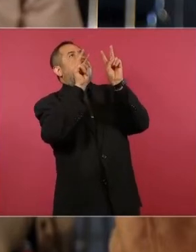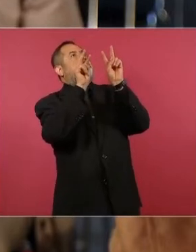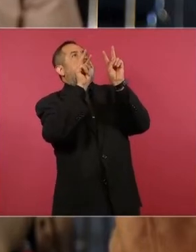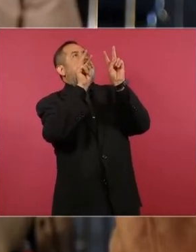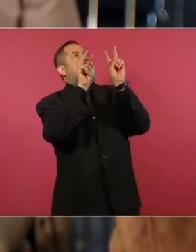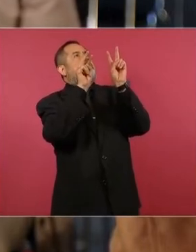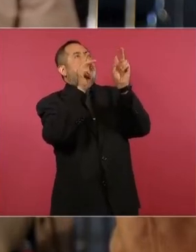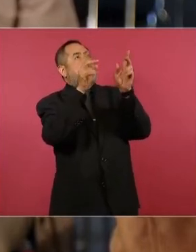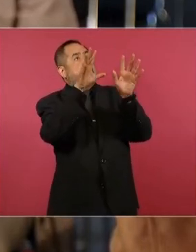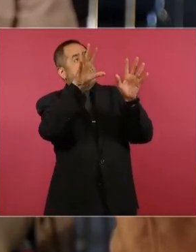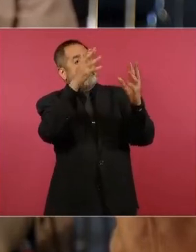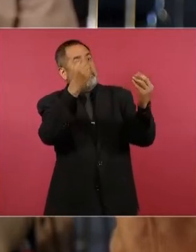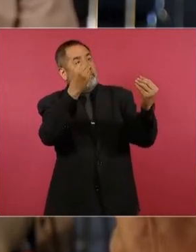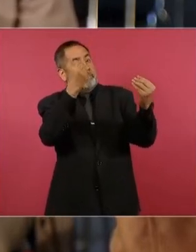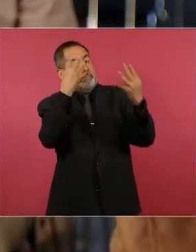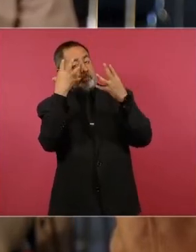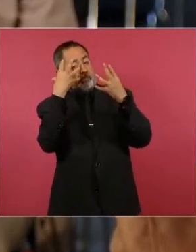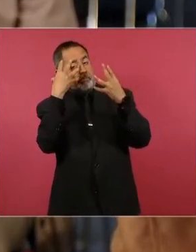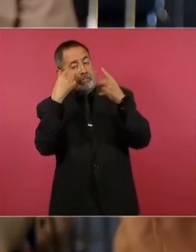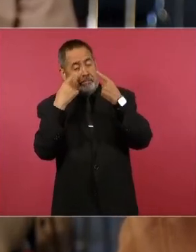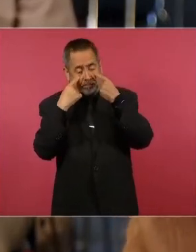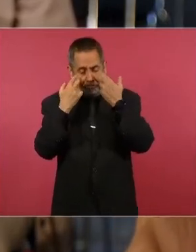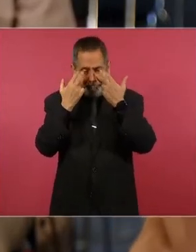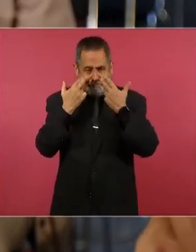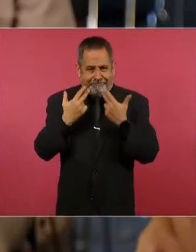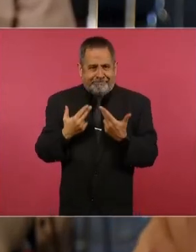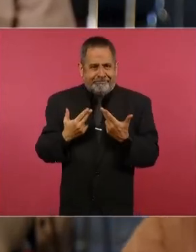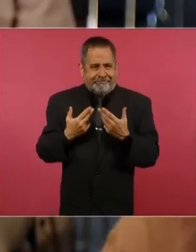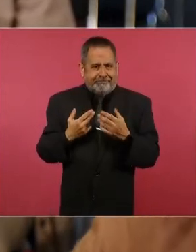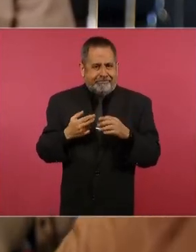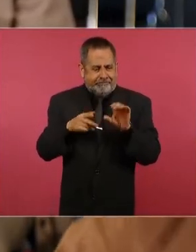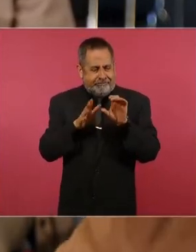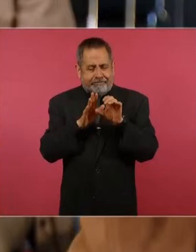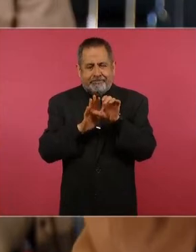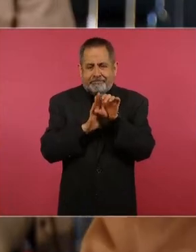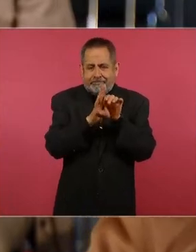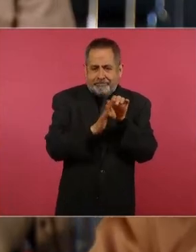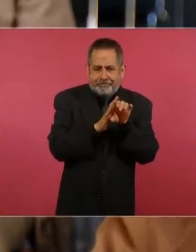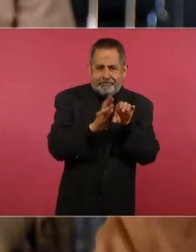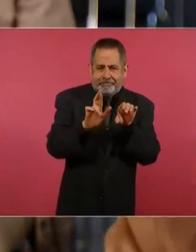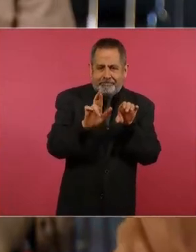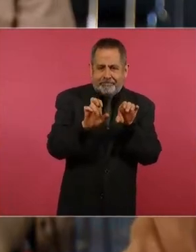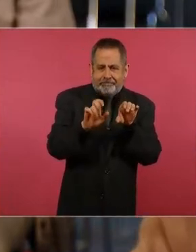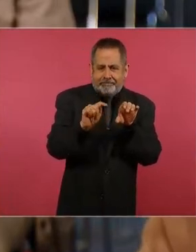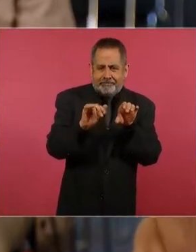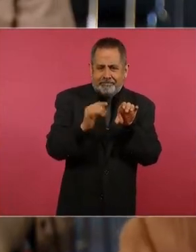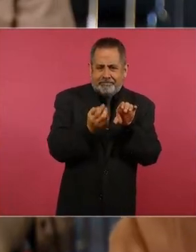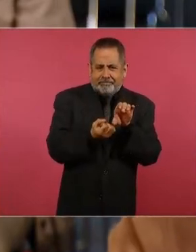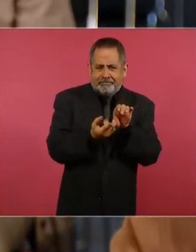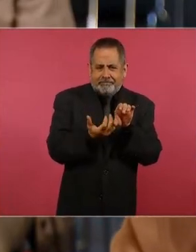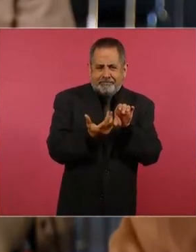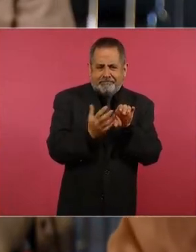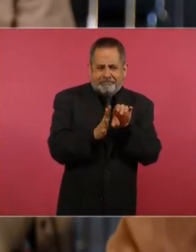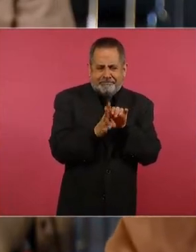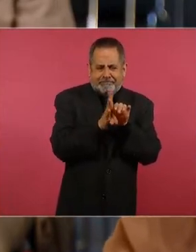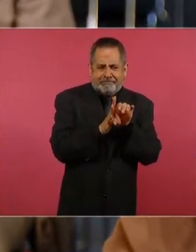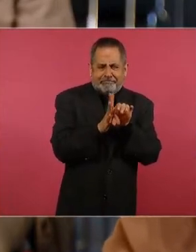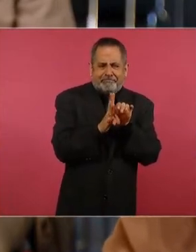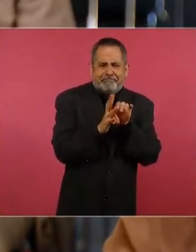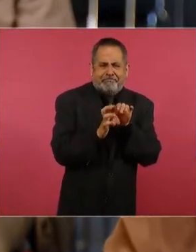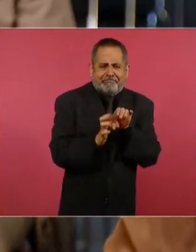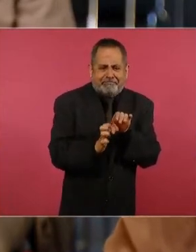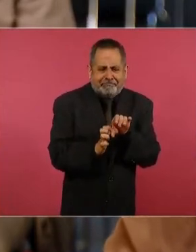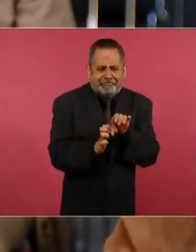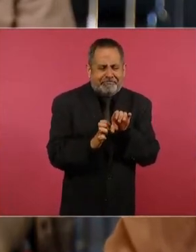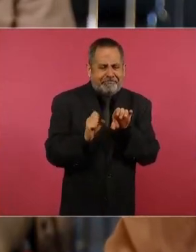se quema. ¿Qué puede explicar el cómo afecta a la retina lo que es la luz solar? La quema es permanente, es una ceguera permanente, pero ¿qué puede explicar un